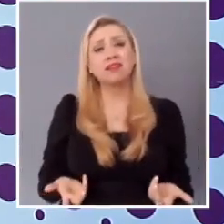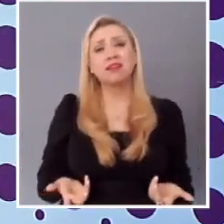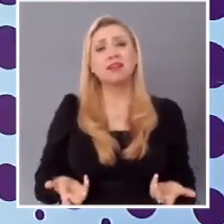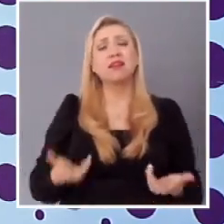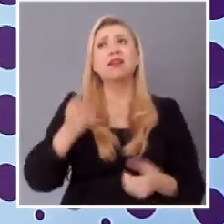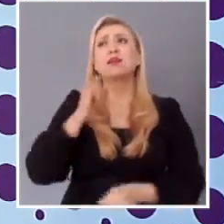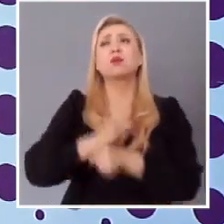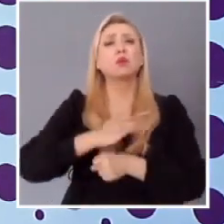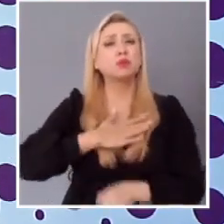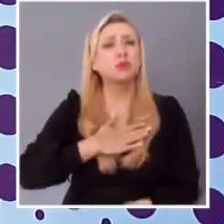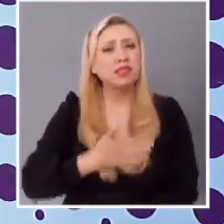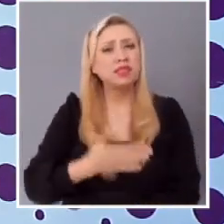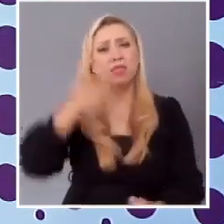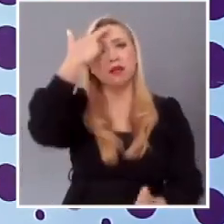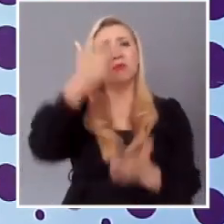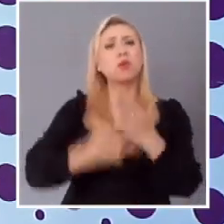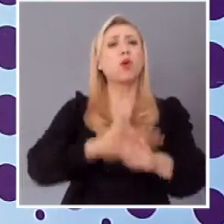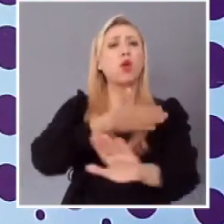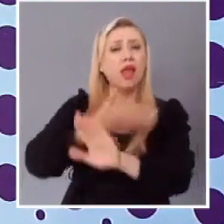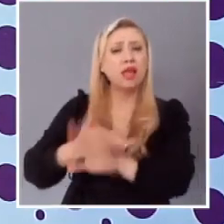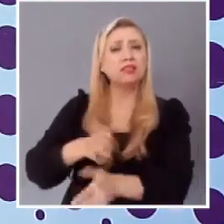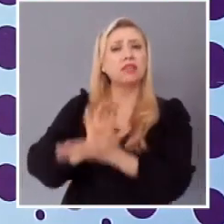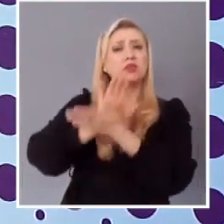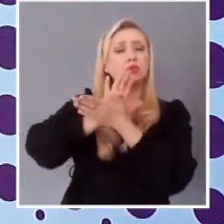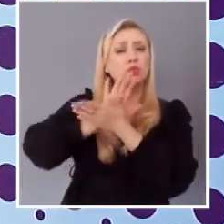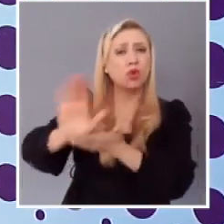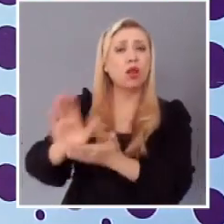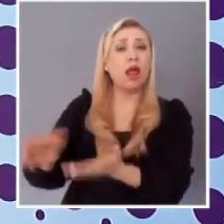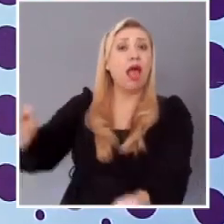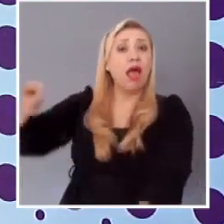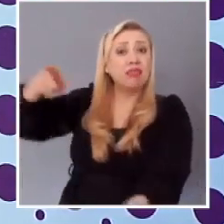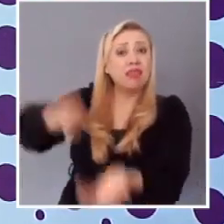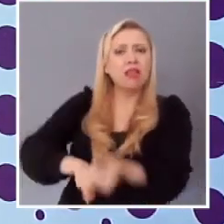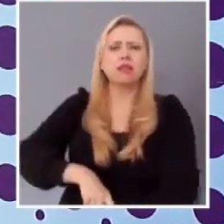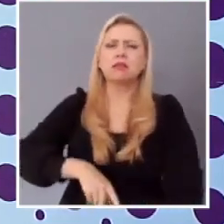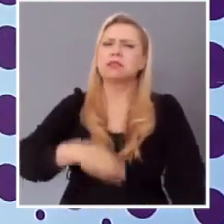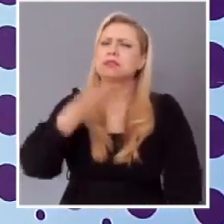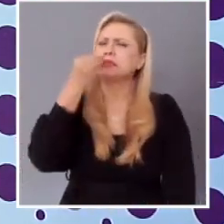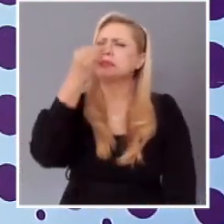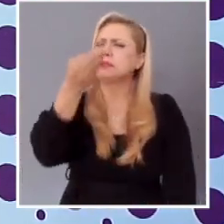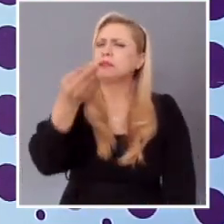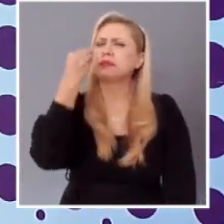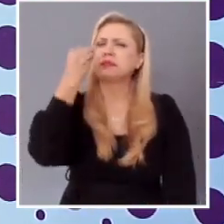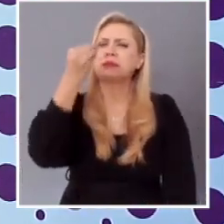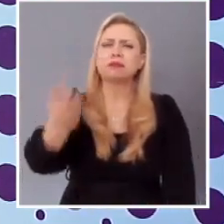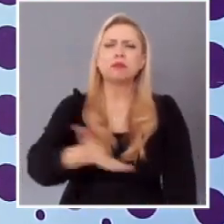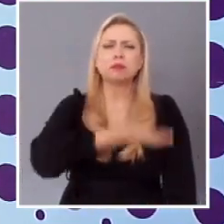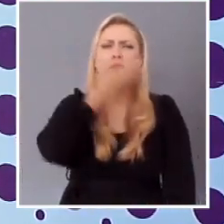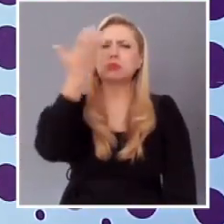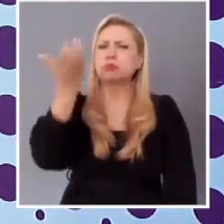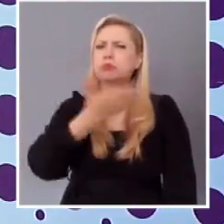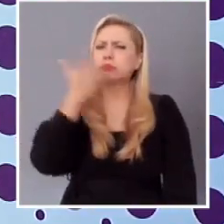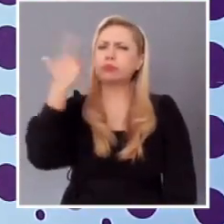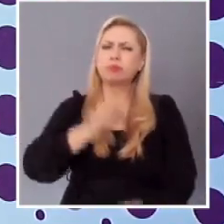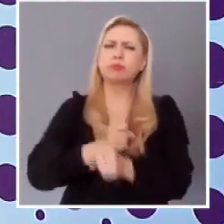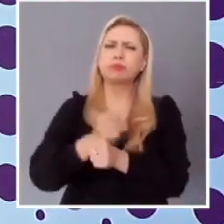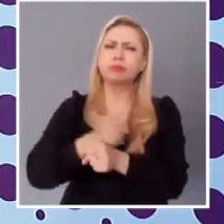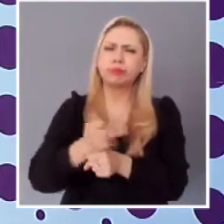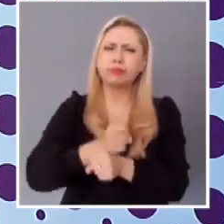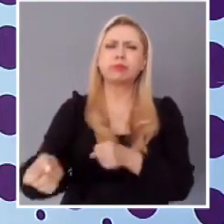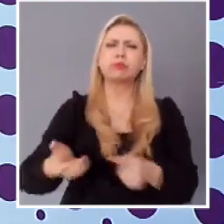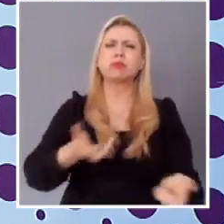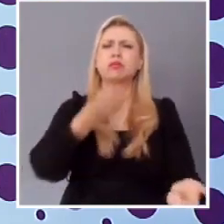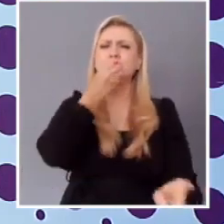violencia, exclusión. Al interior hay muchas malas prácticas, se justifica el encierro, que como bien dijo hace unos momentos